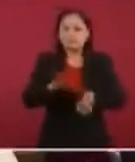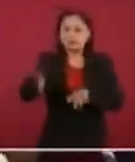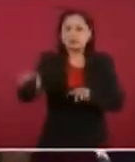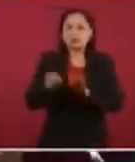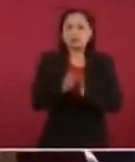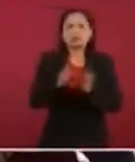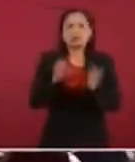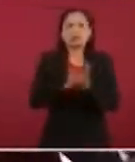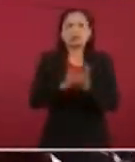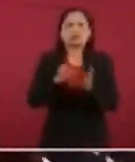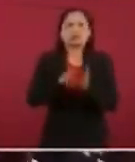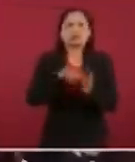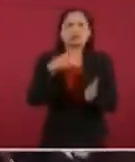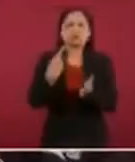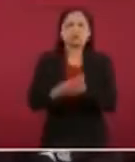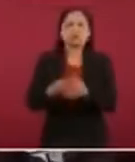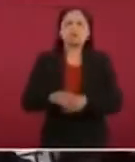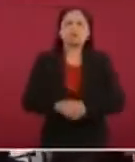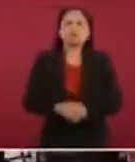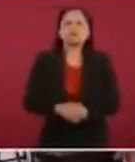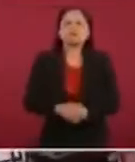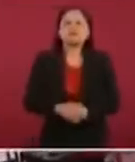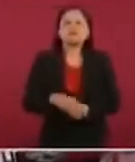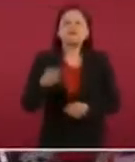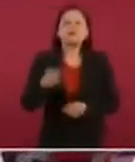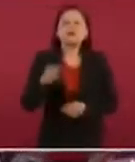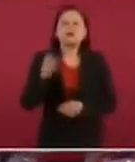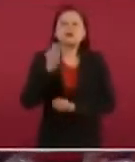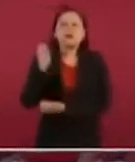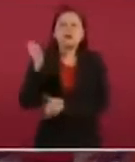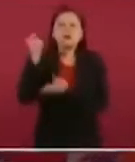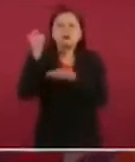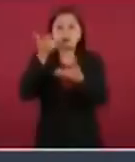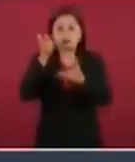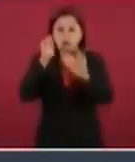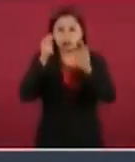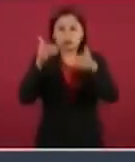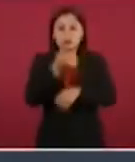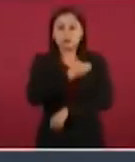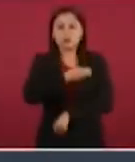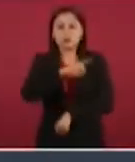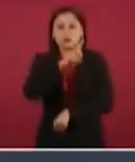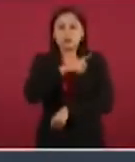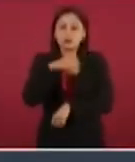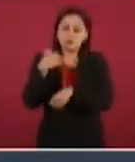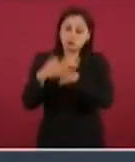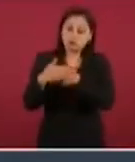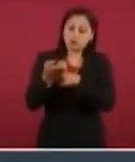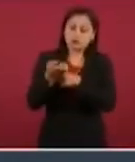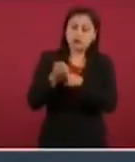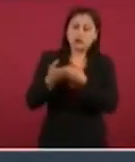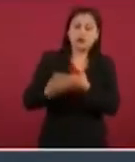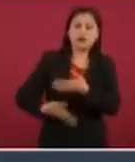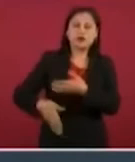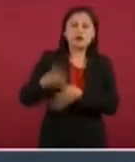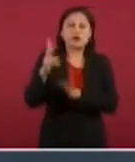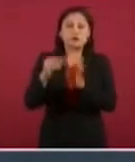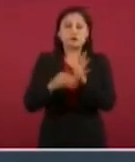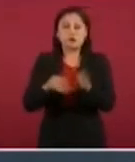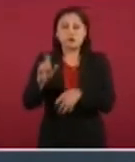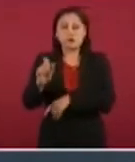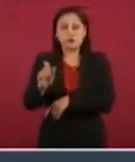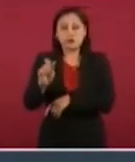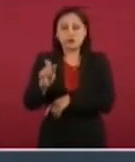salud se incrementará desde enero del próximo año, desde el mes